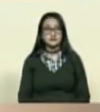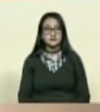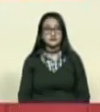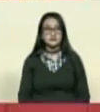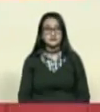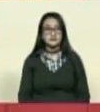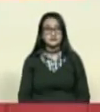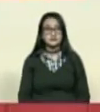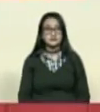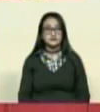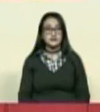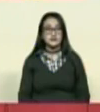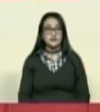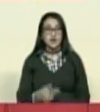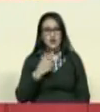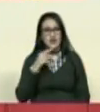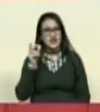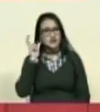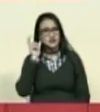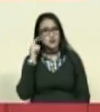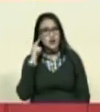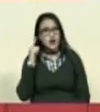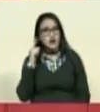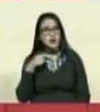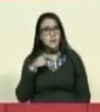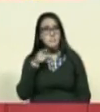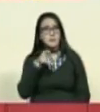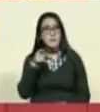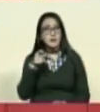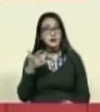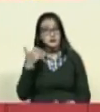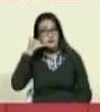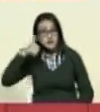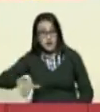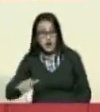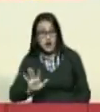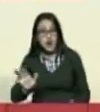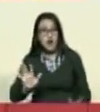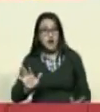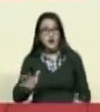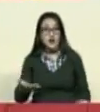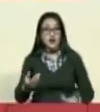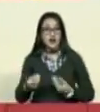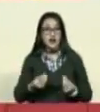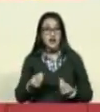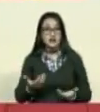Y yo le dije, bueno, pero ¿qué suena ahí? No, que me están disparando. Yo le dije, bueno, pero cuelga.